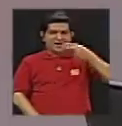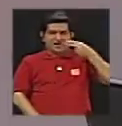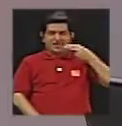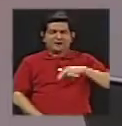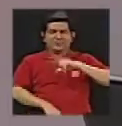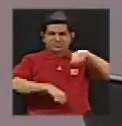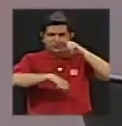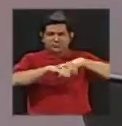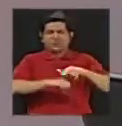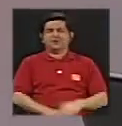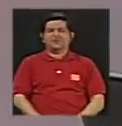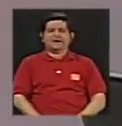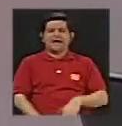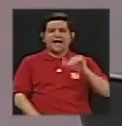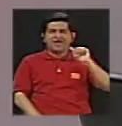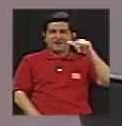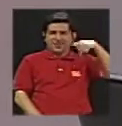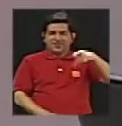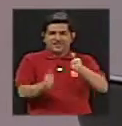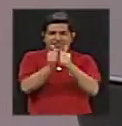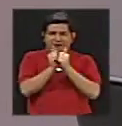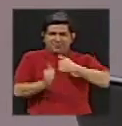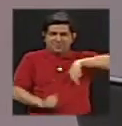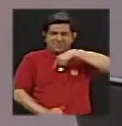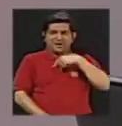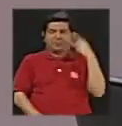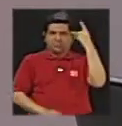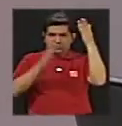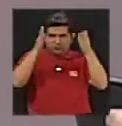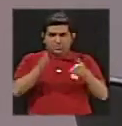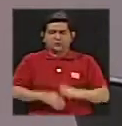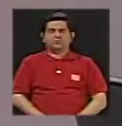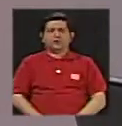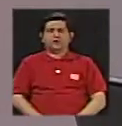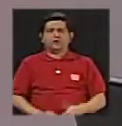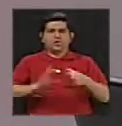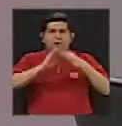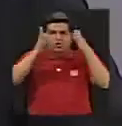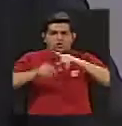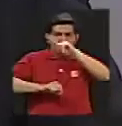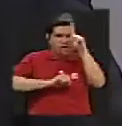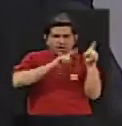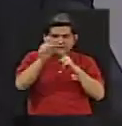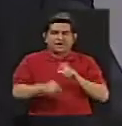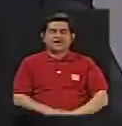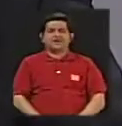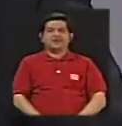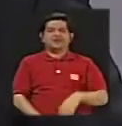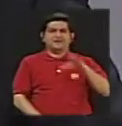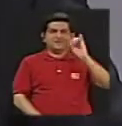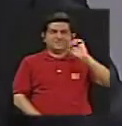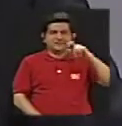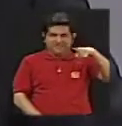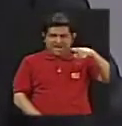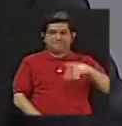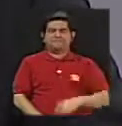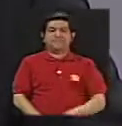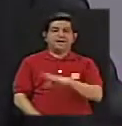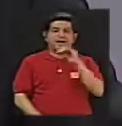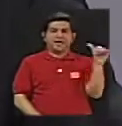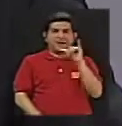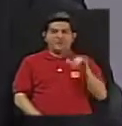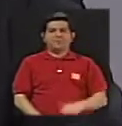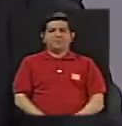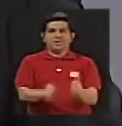Pignataro, politólogo, coordinador de la encuesta que realizó el Centro de Investigaciones y Estudios Políticos, y también